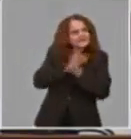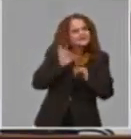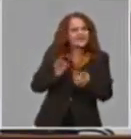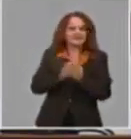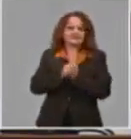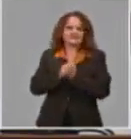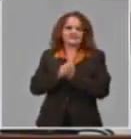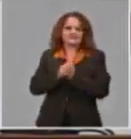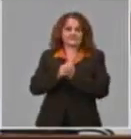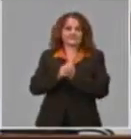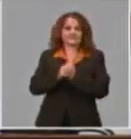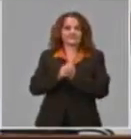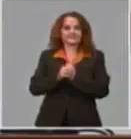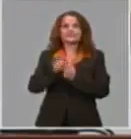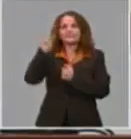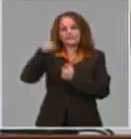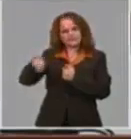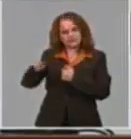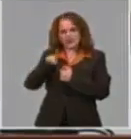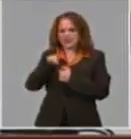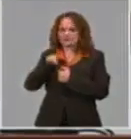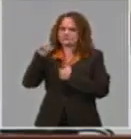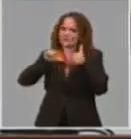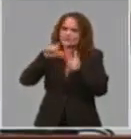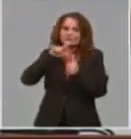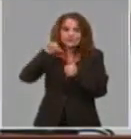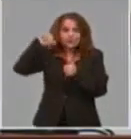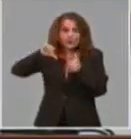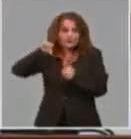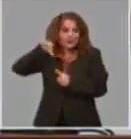conductas en las que han incurrido.